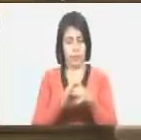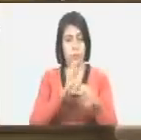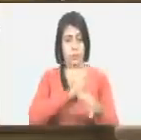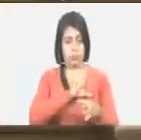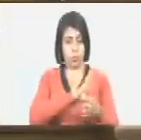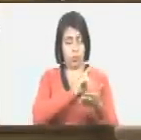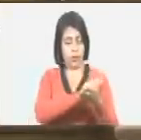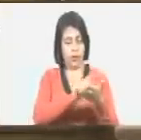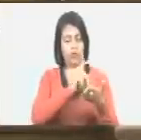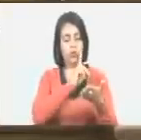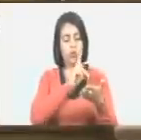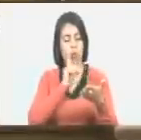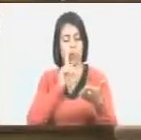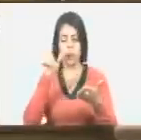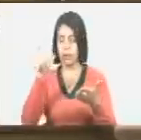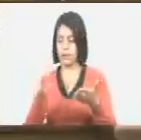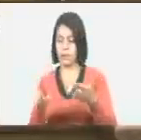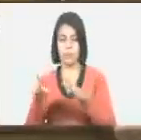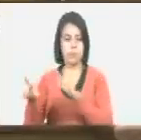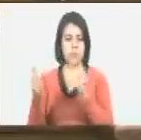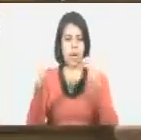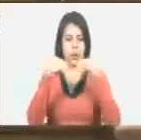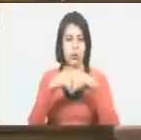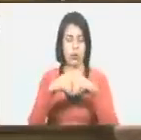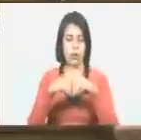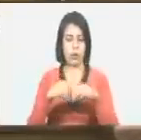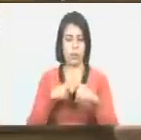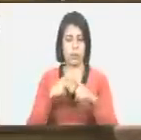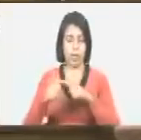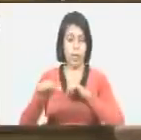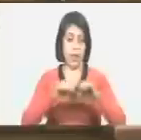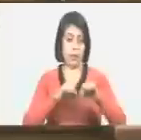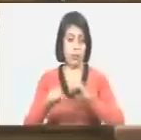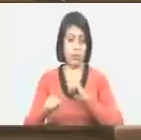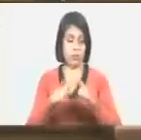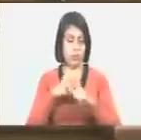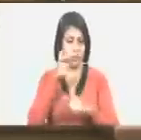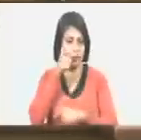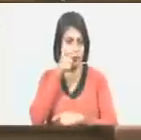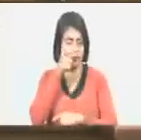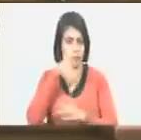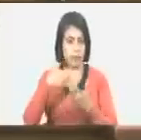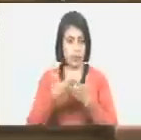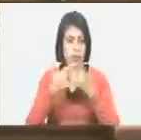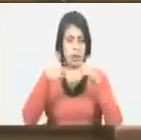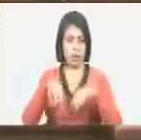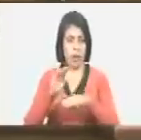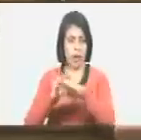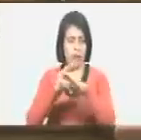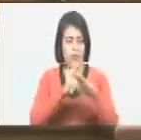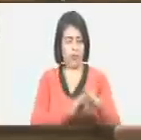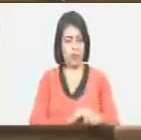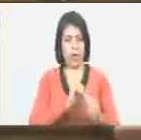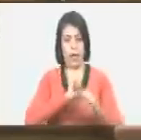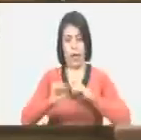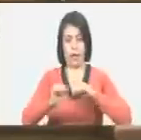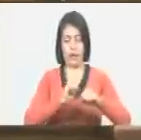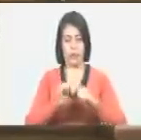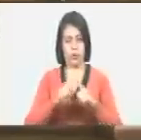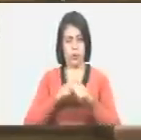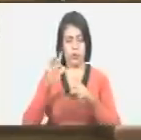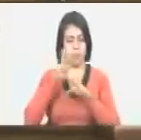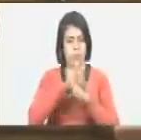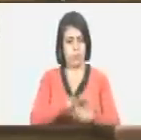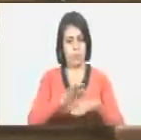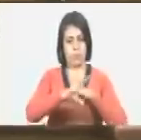titulares aparentes y el supuesto de extinción de dominio. Las actuaciones tendrán carácter reservado hasta la notificación de la acción de extinción de